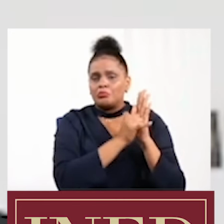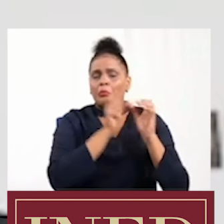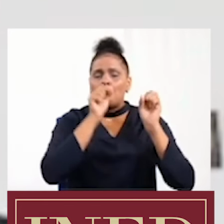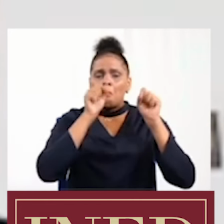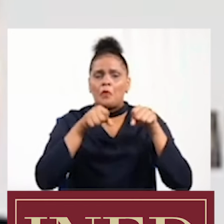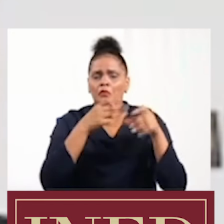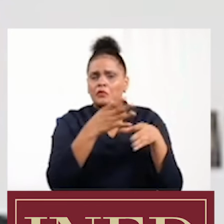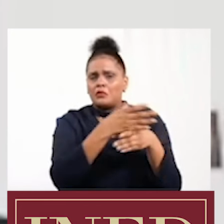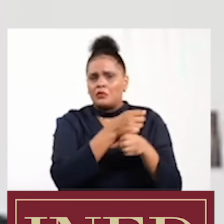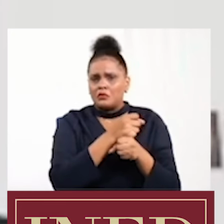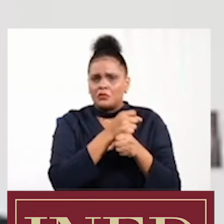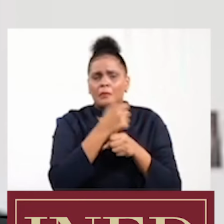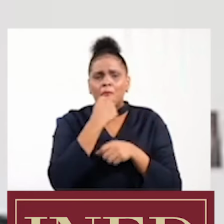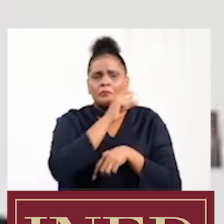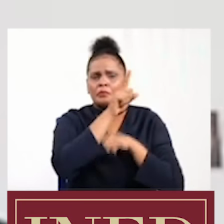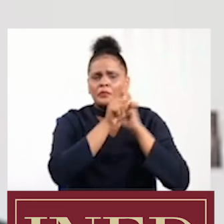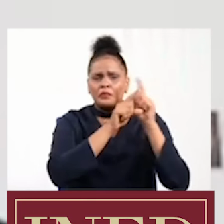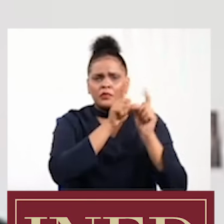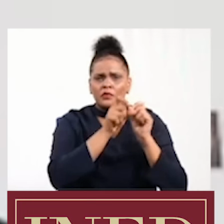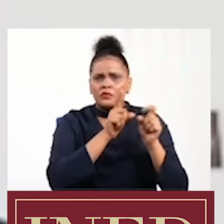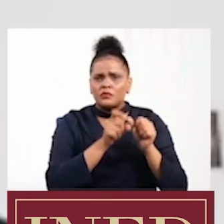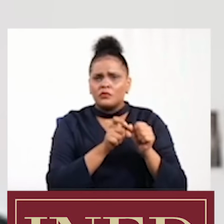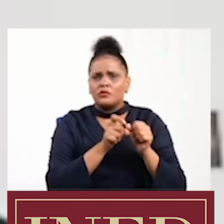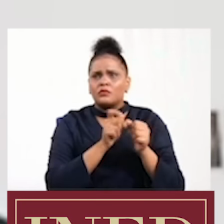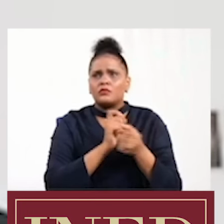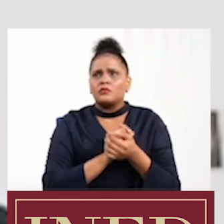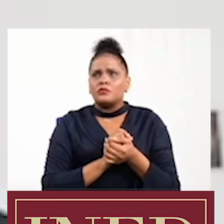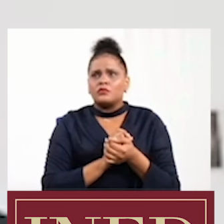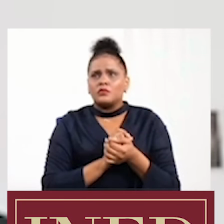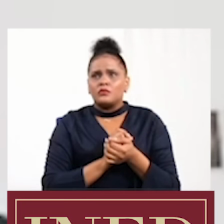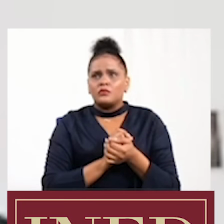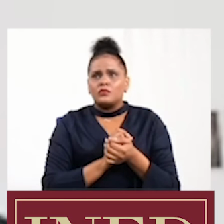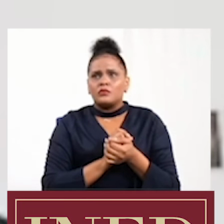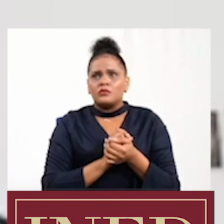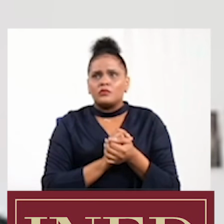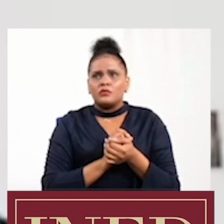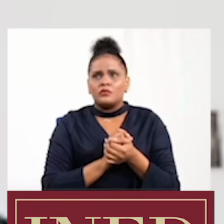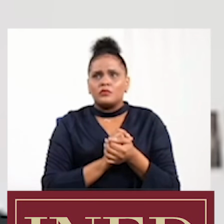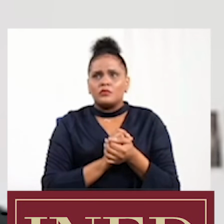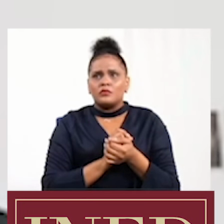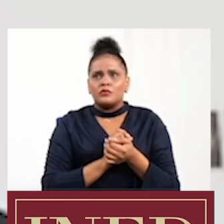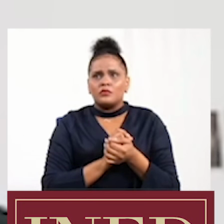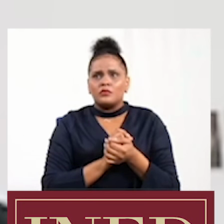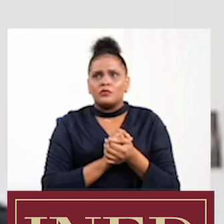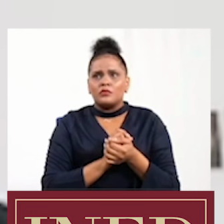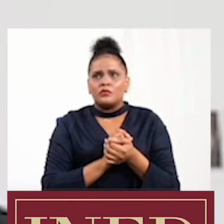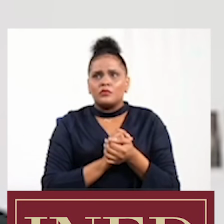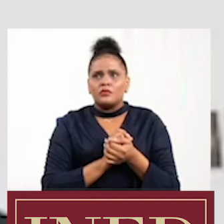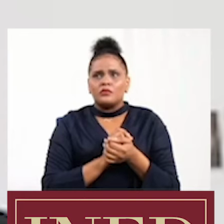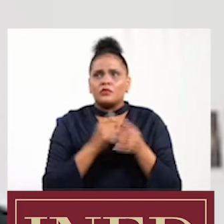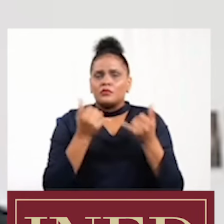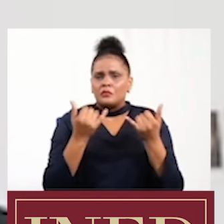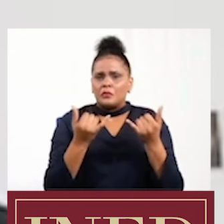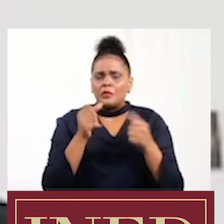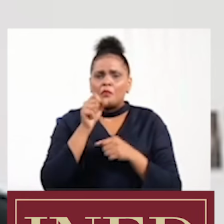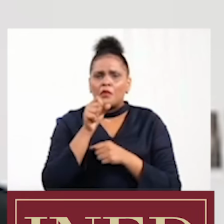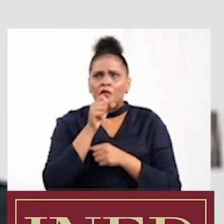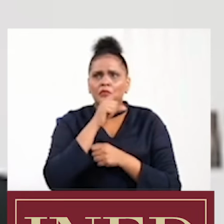sus preguntas a través del chat quisiera comenzar ferdinando